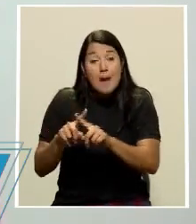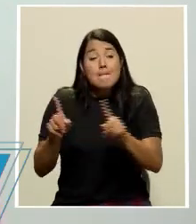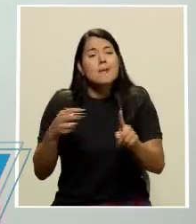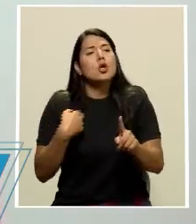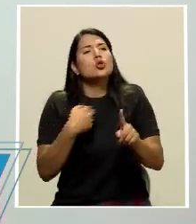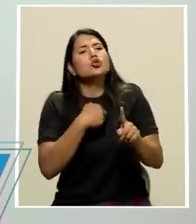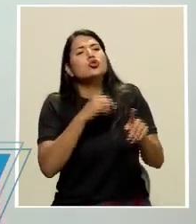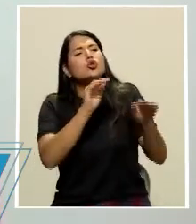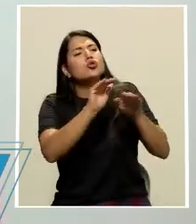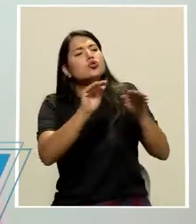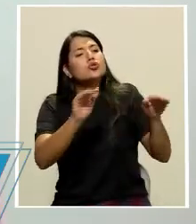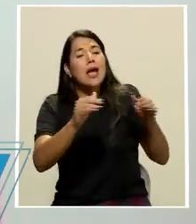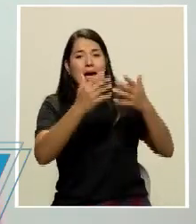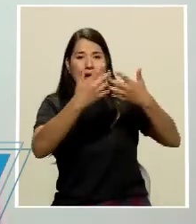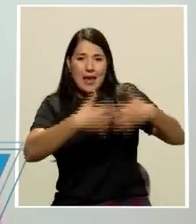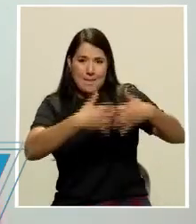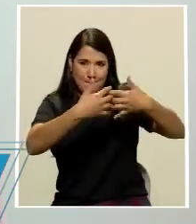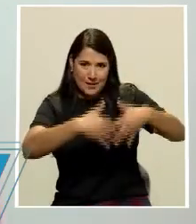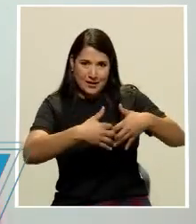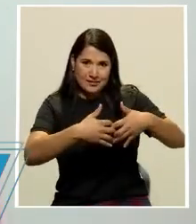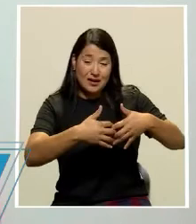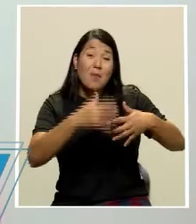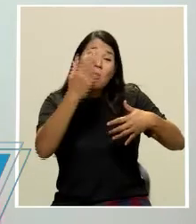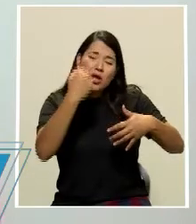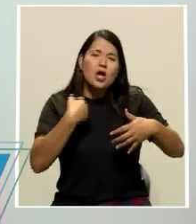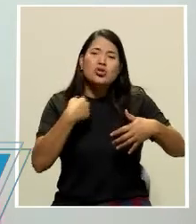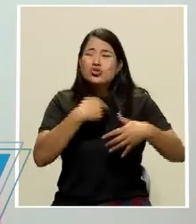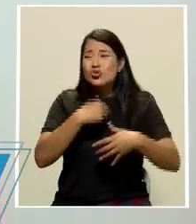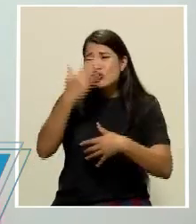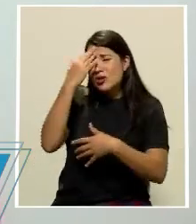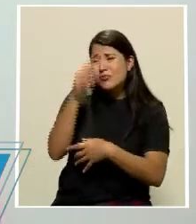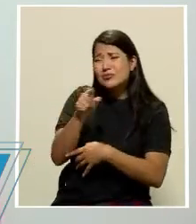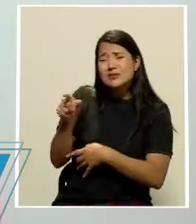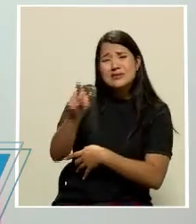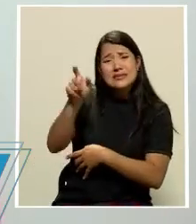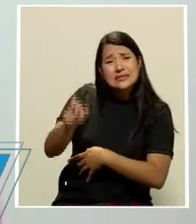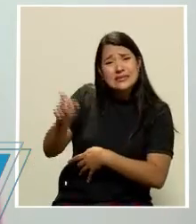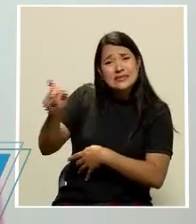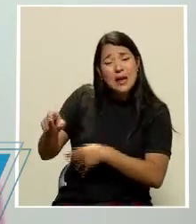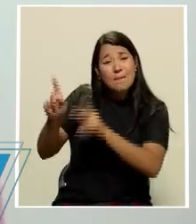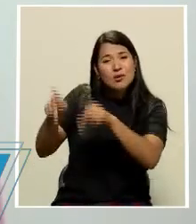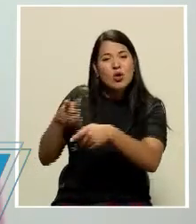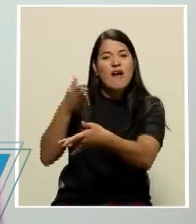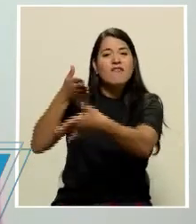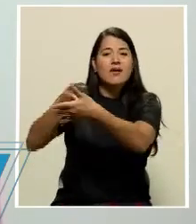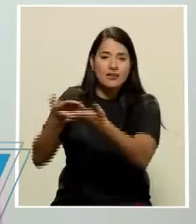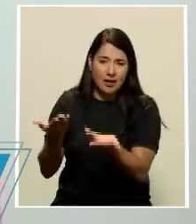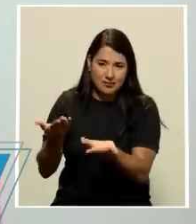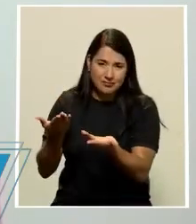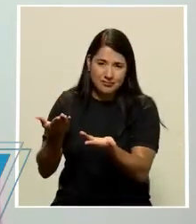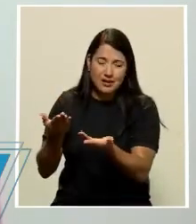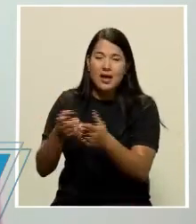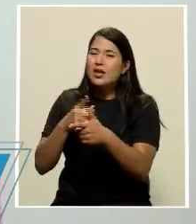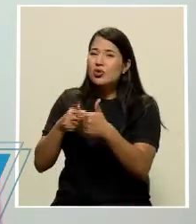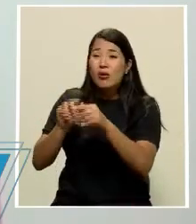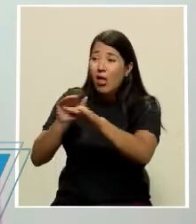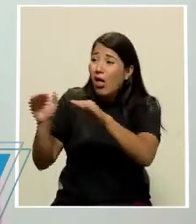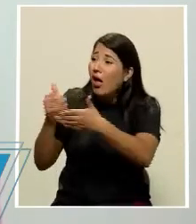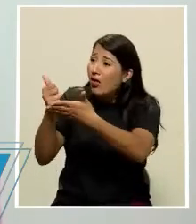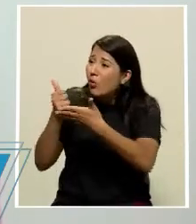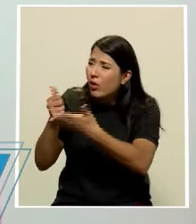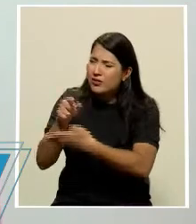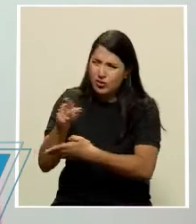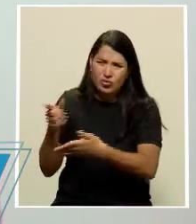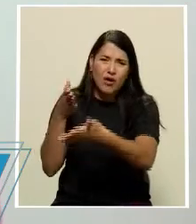manera individual y familiar han sido afectadas por esta pandemia. Más bien les hacemos un llamado a que